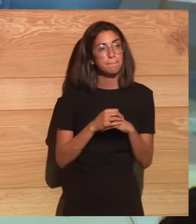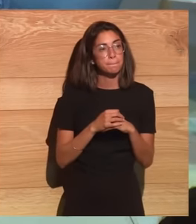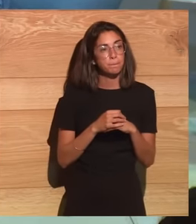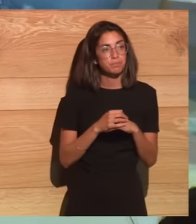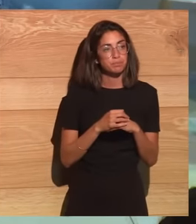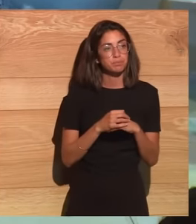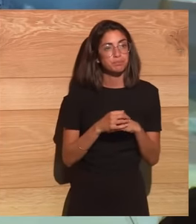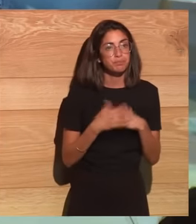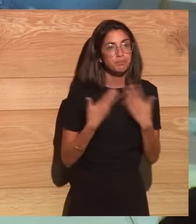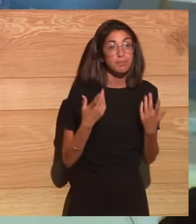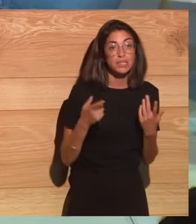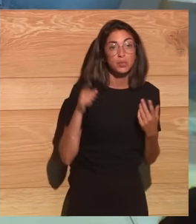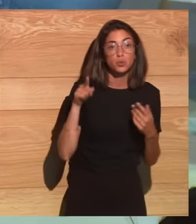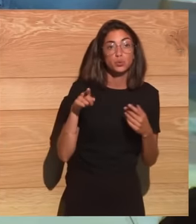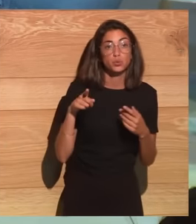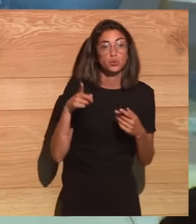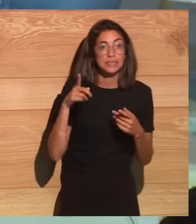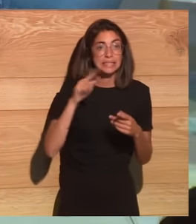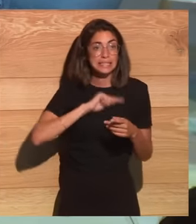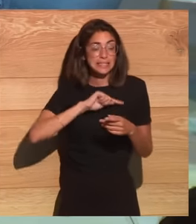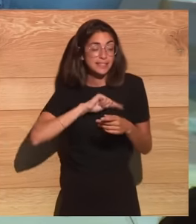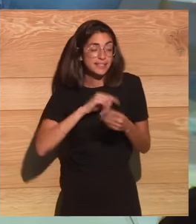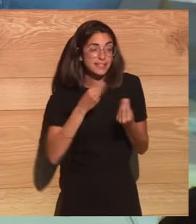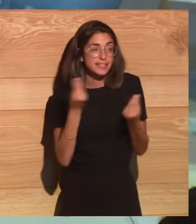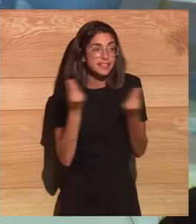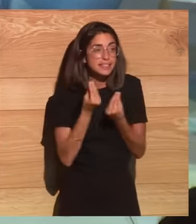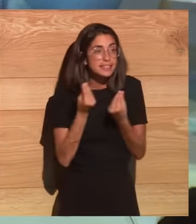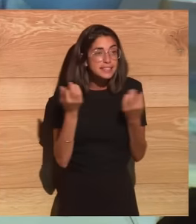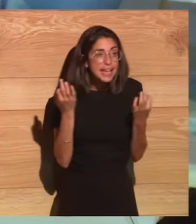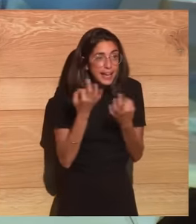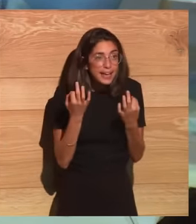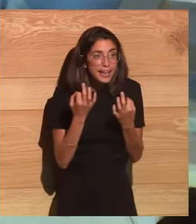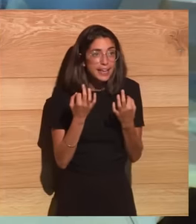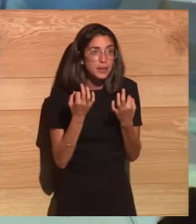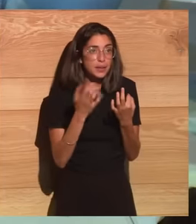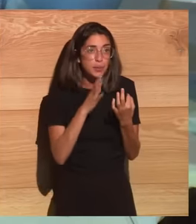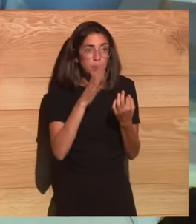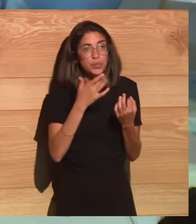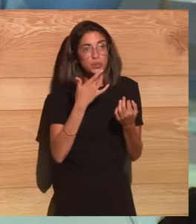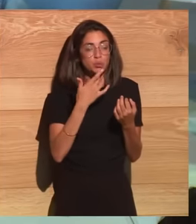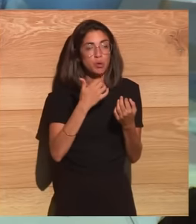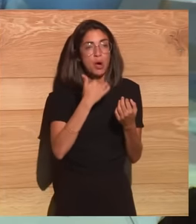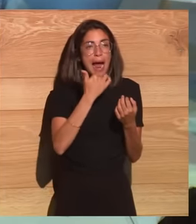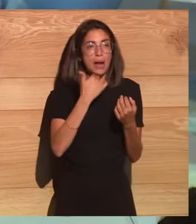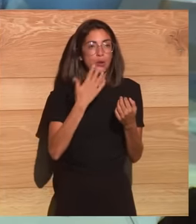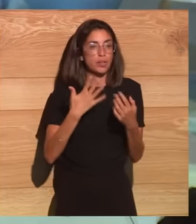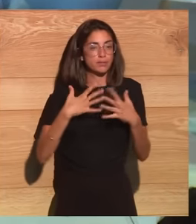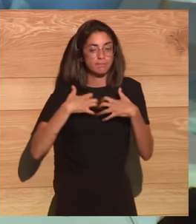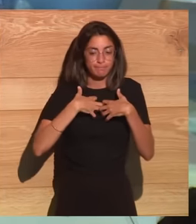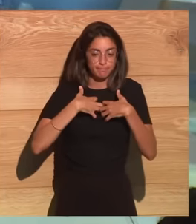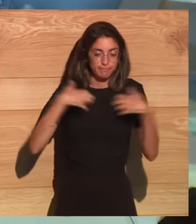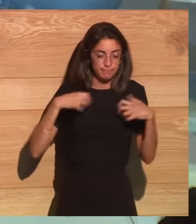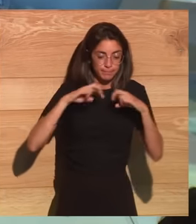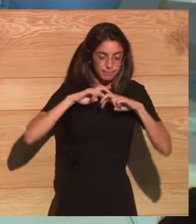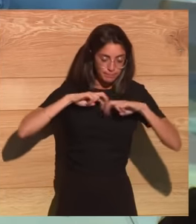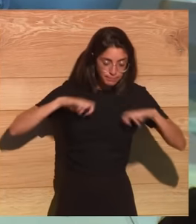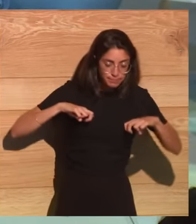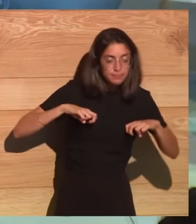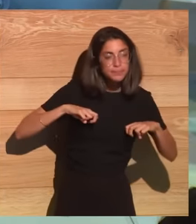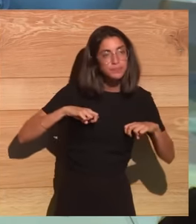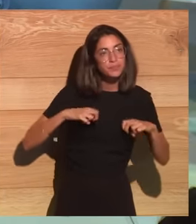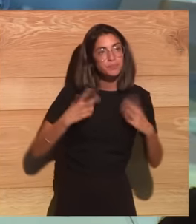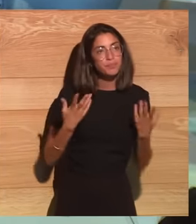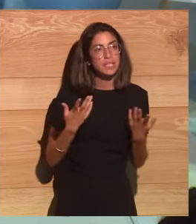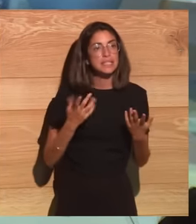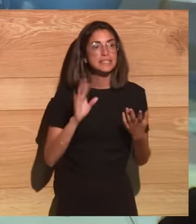¿Y qué estabas sintiendo, por lo tanto, cuando estabas revelando todas estas cosas? Porque da la impresión de que has levantado un tapón. No, claramente. Sí, ha sido